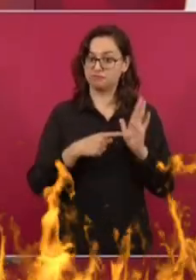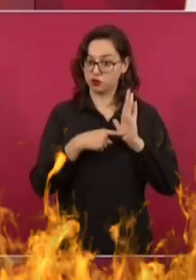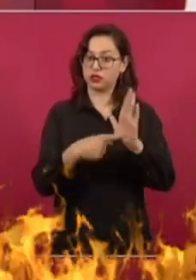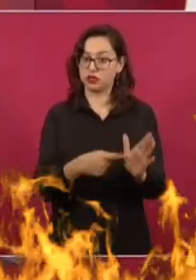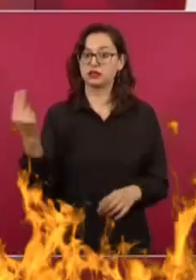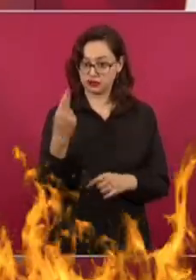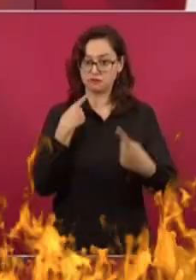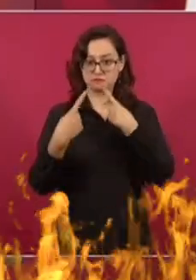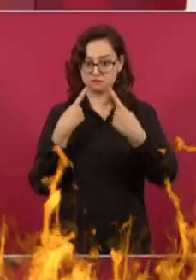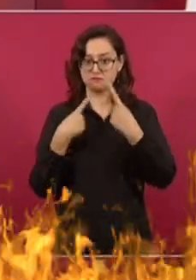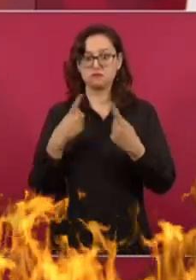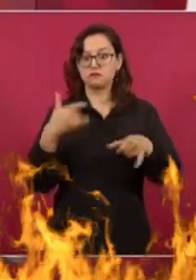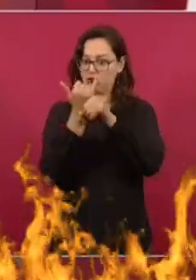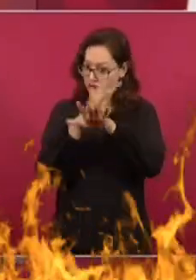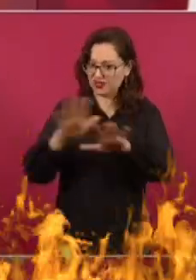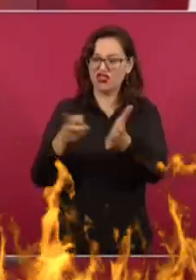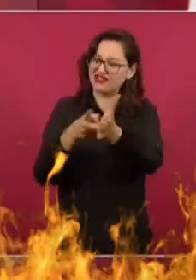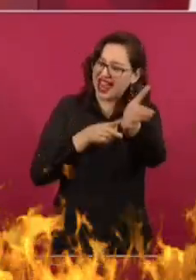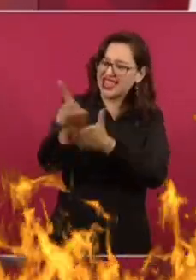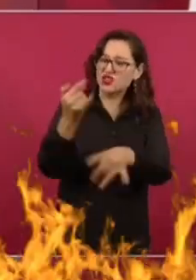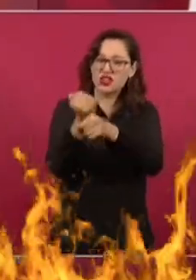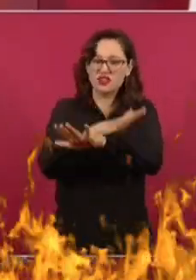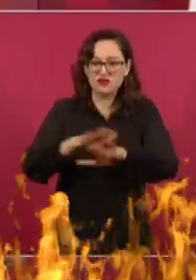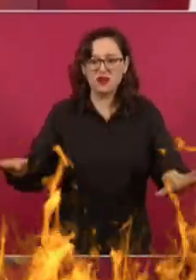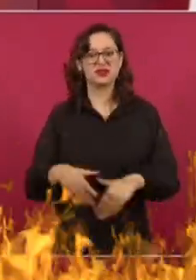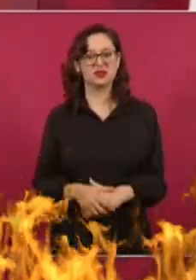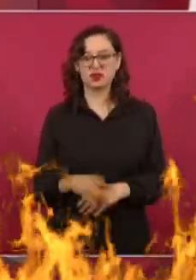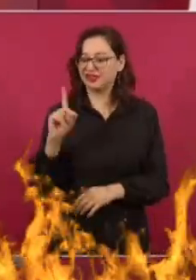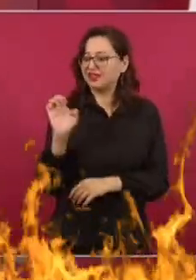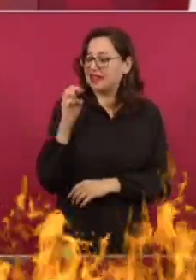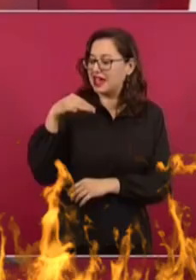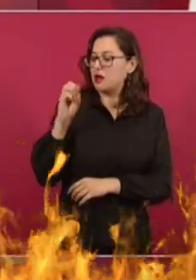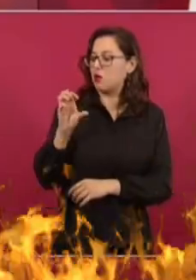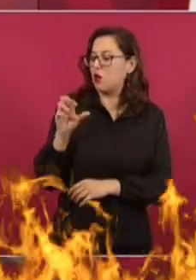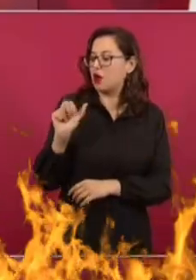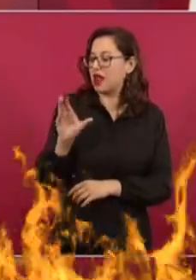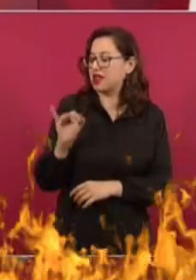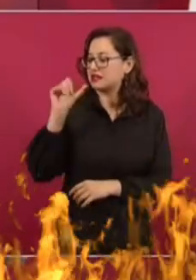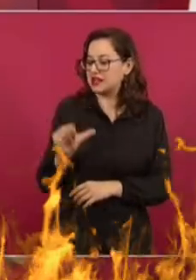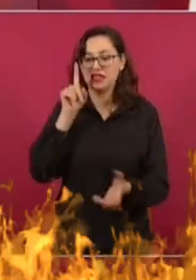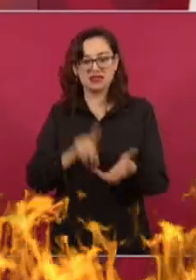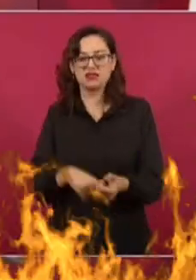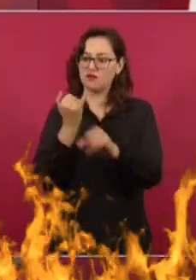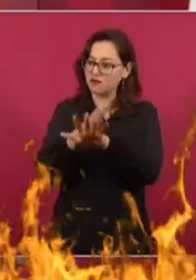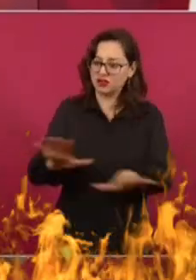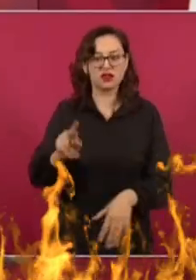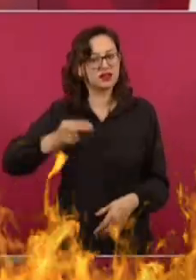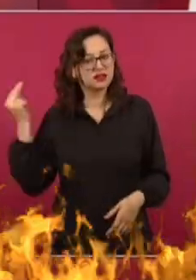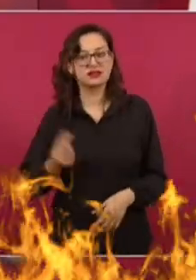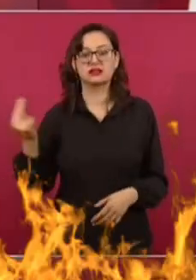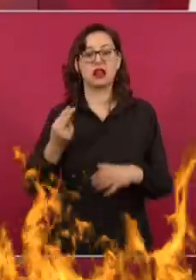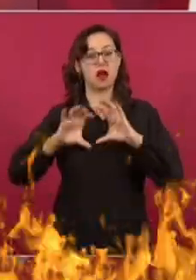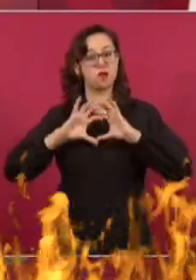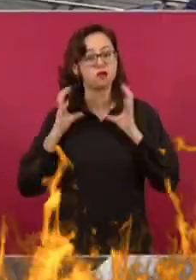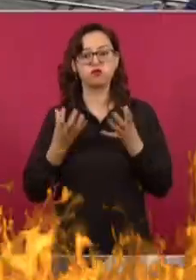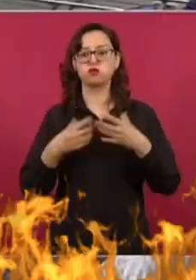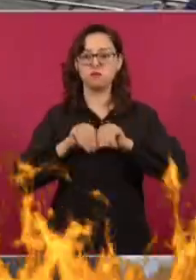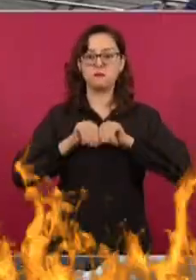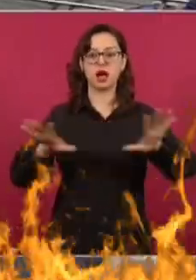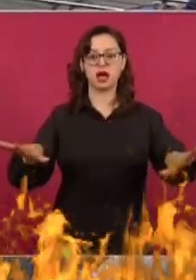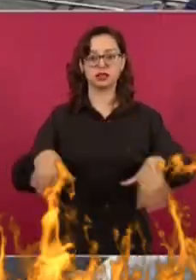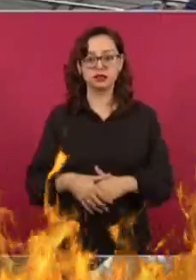hacer valer el derecho a la información, sino la democratización de la información a nivel mundial.